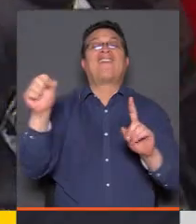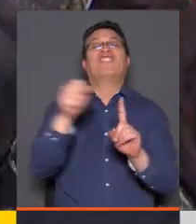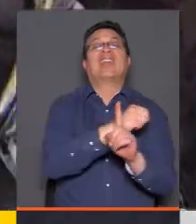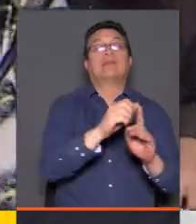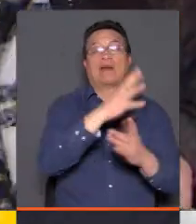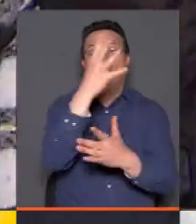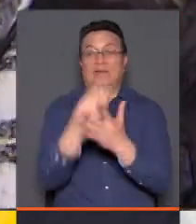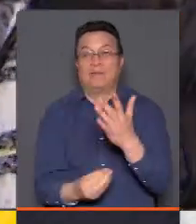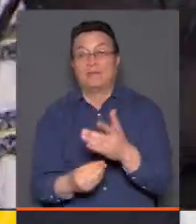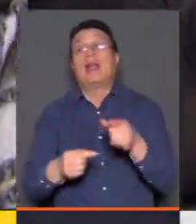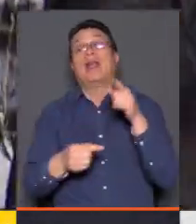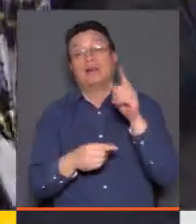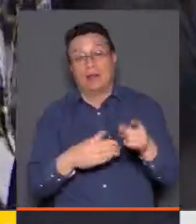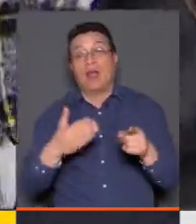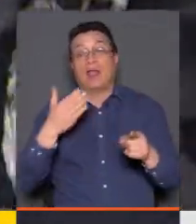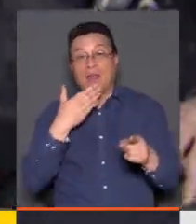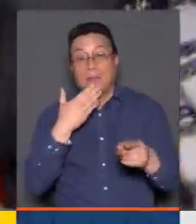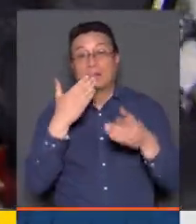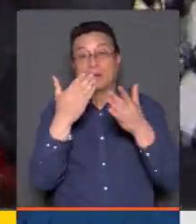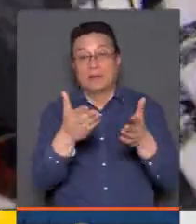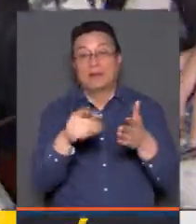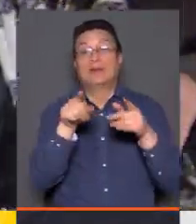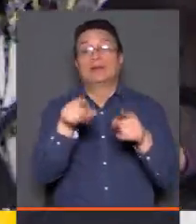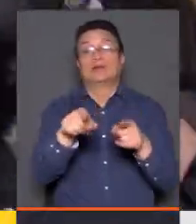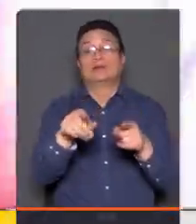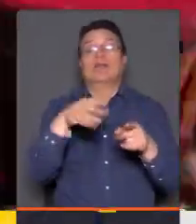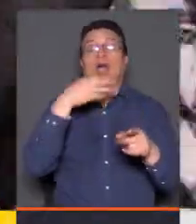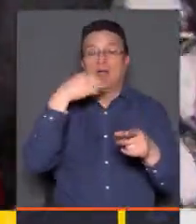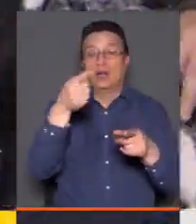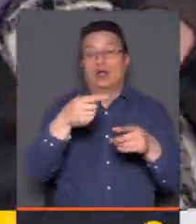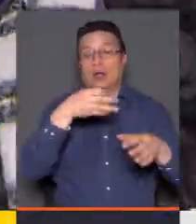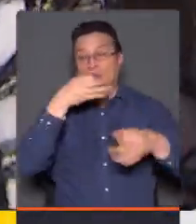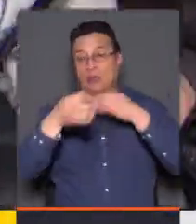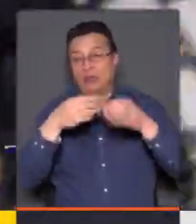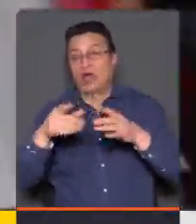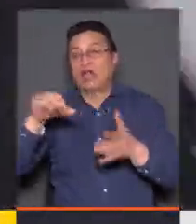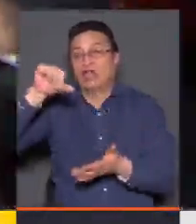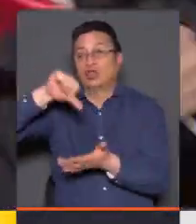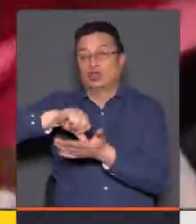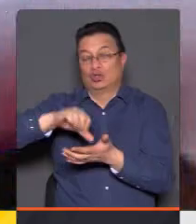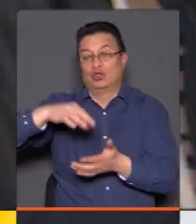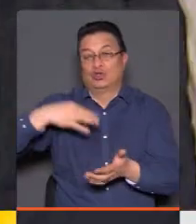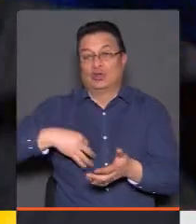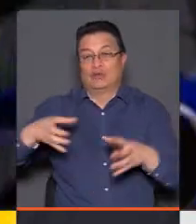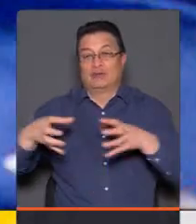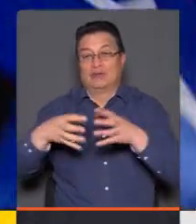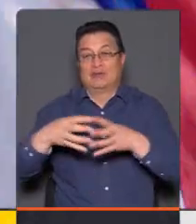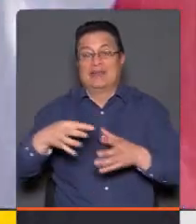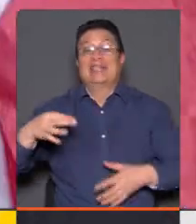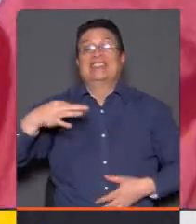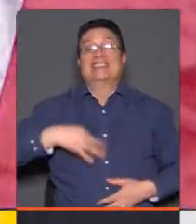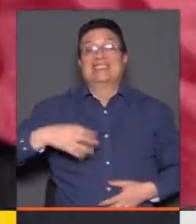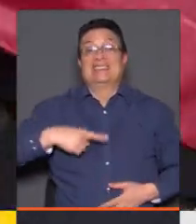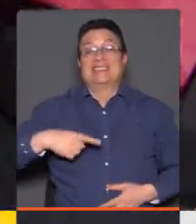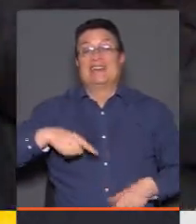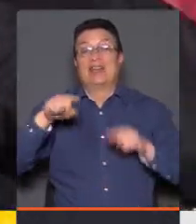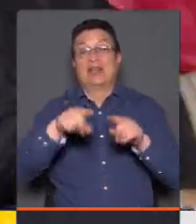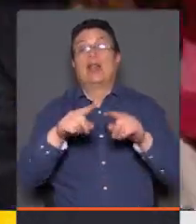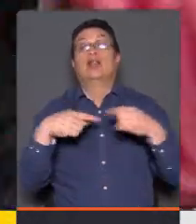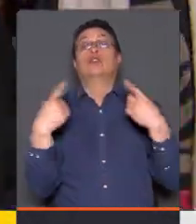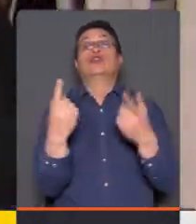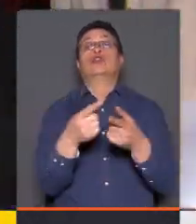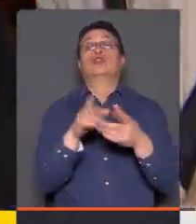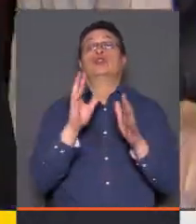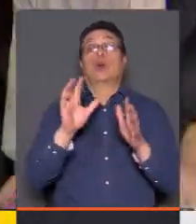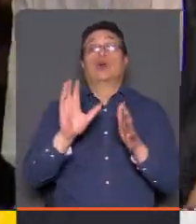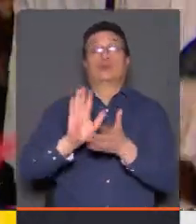es remarcar eso, que son organizaciones de ciudadanos, es una organización cívica y que se aleja de alguna manera de las